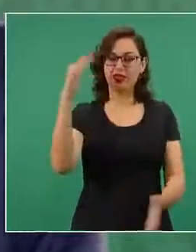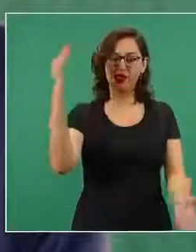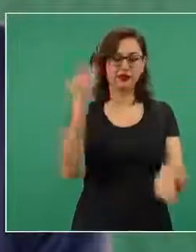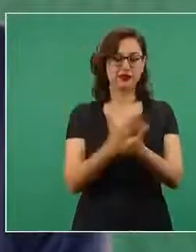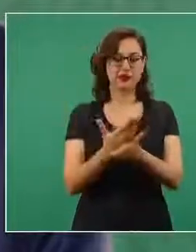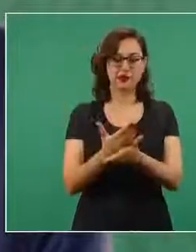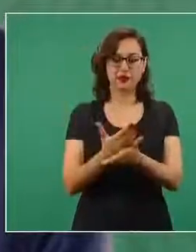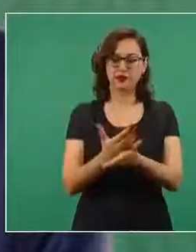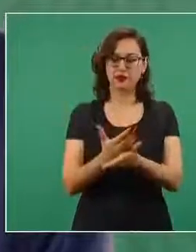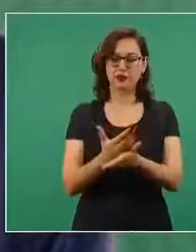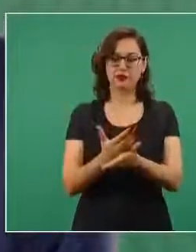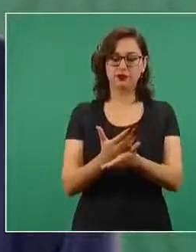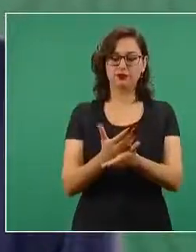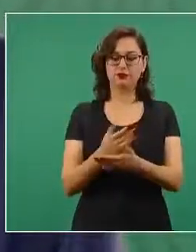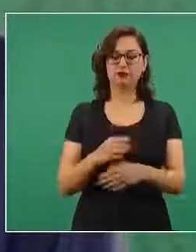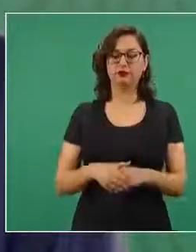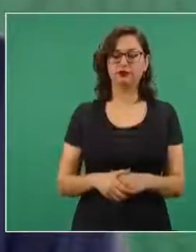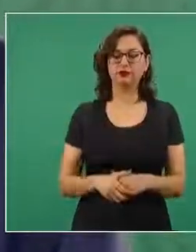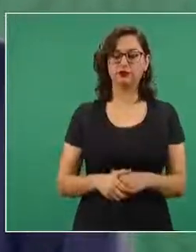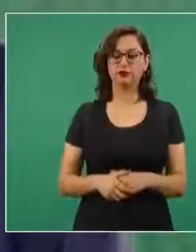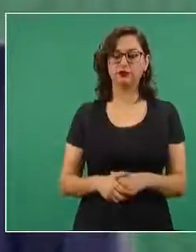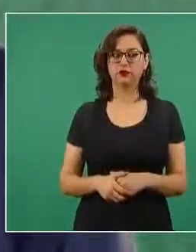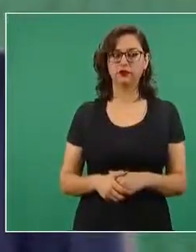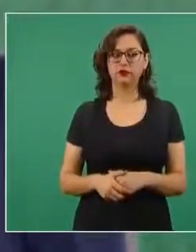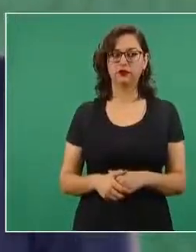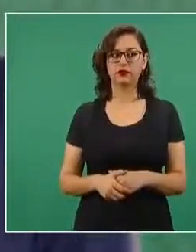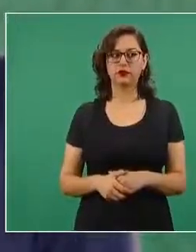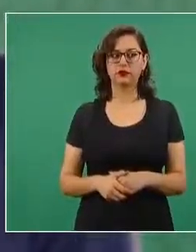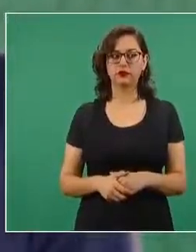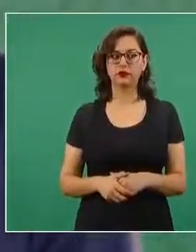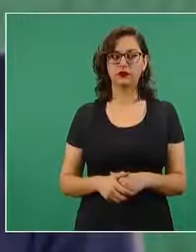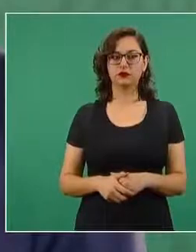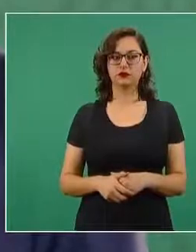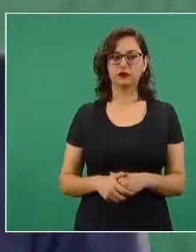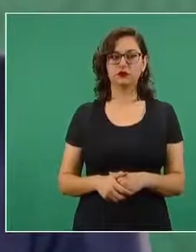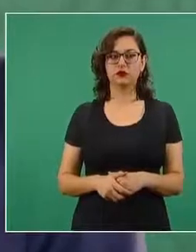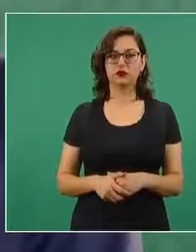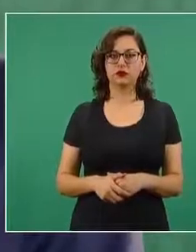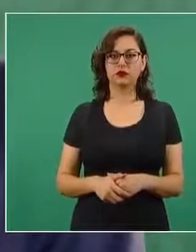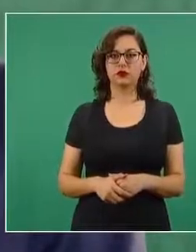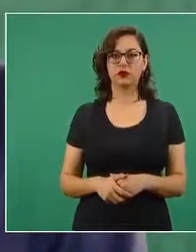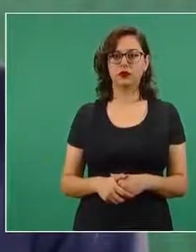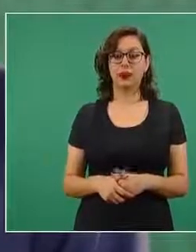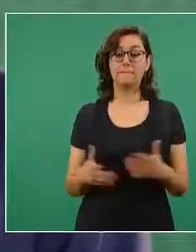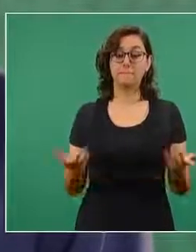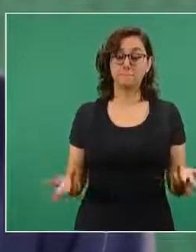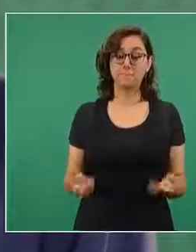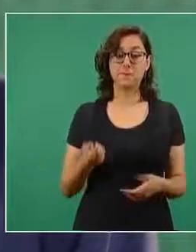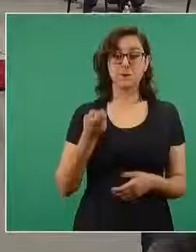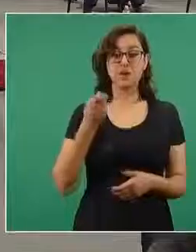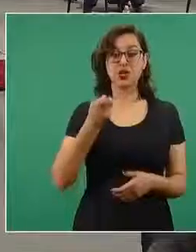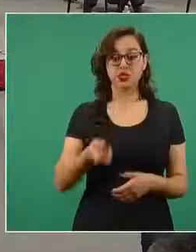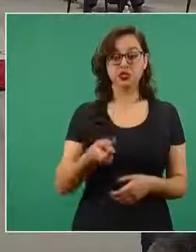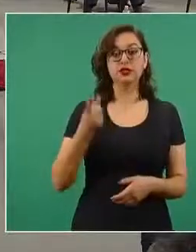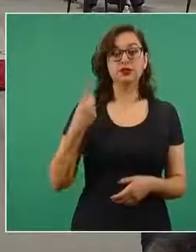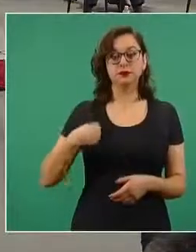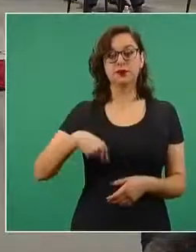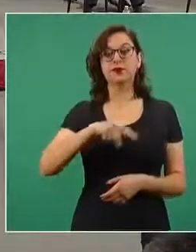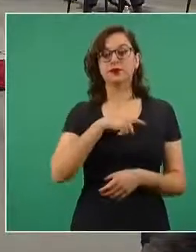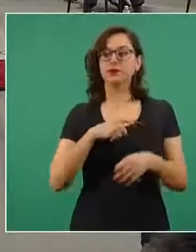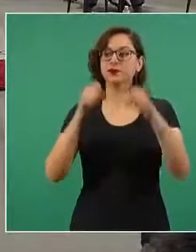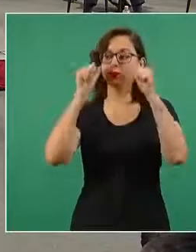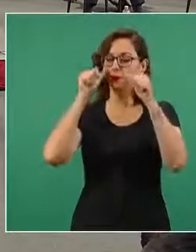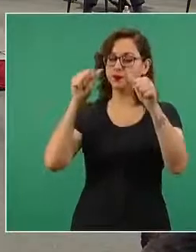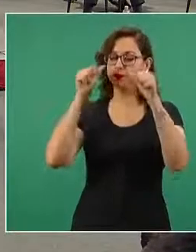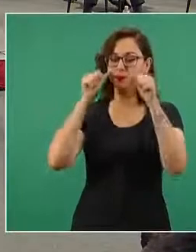Entonces, vamos a seguir actuando de esa manera, que